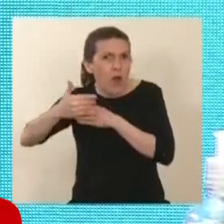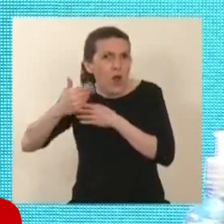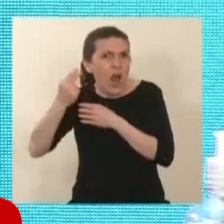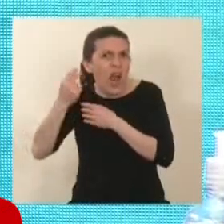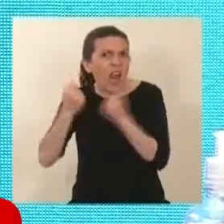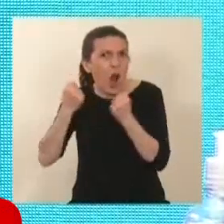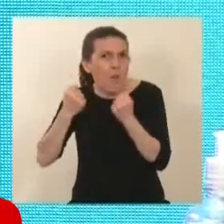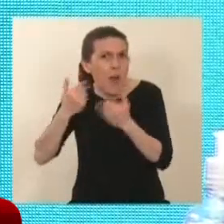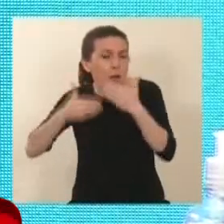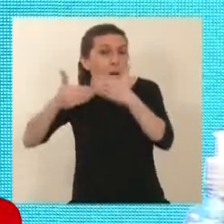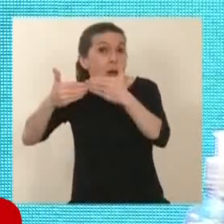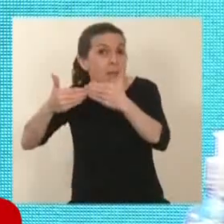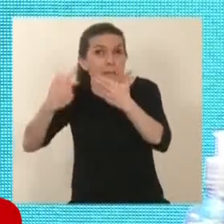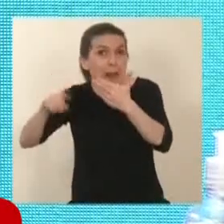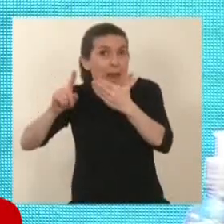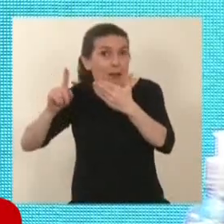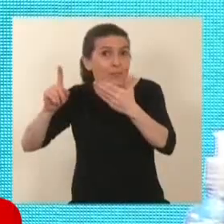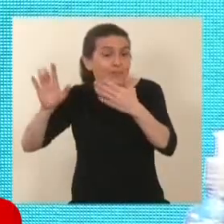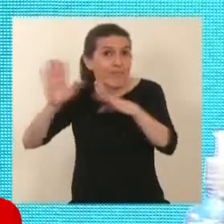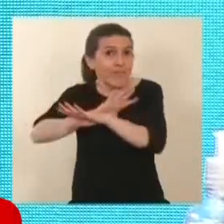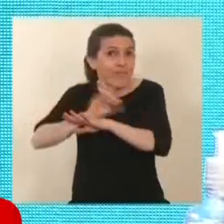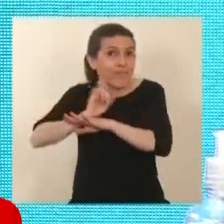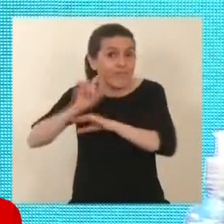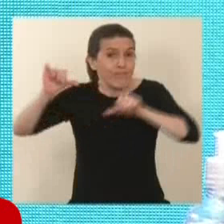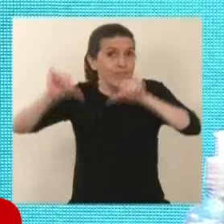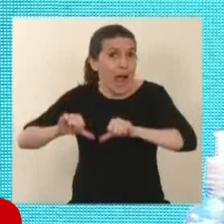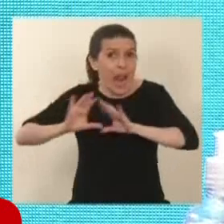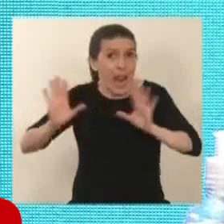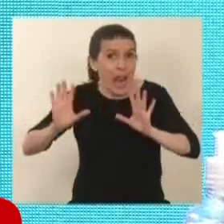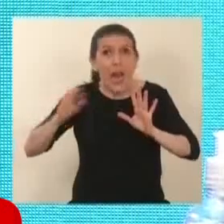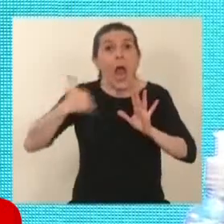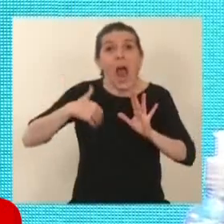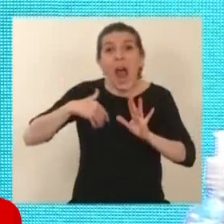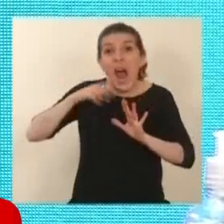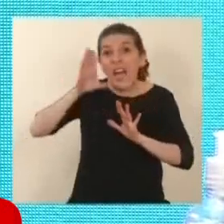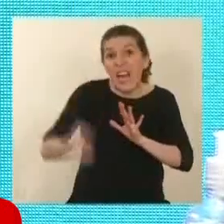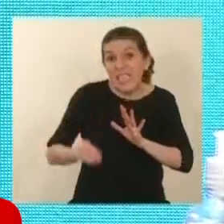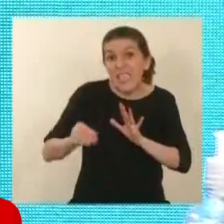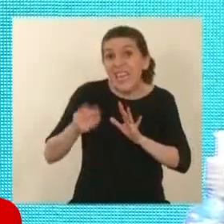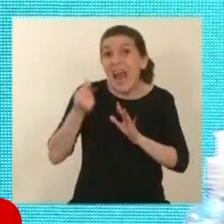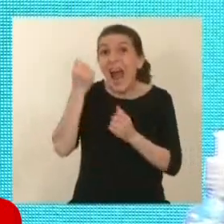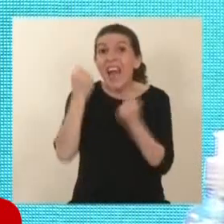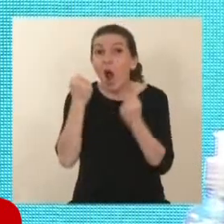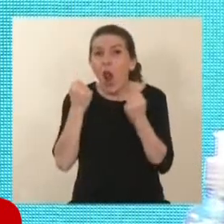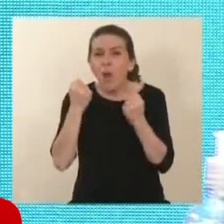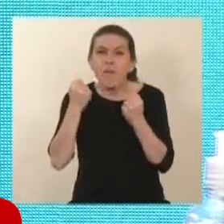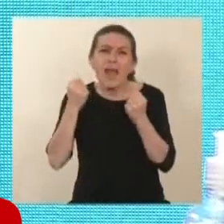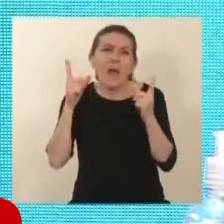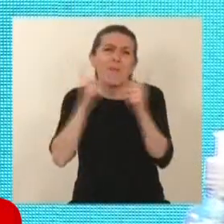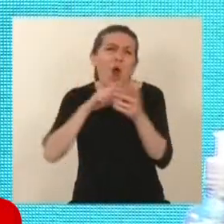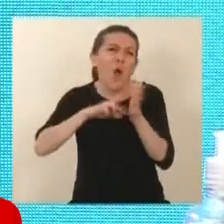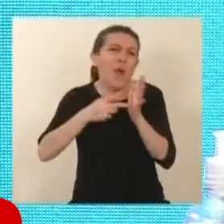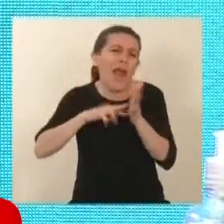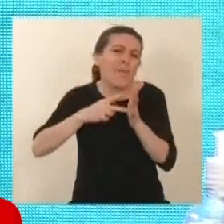las cosas no fueron bien, por el contrario, fueron mal, y Argentina terminó atrapada en una crisis muy profunda